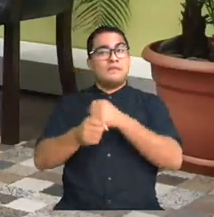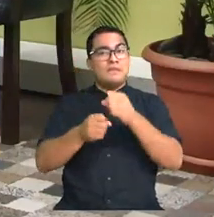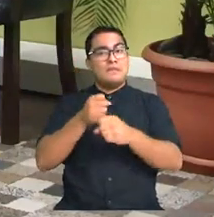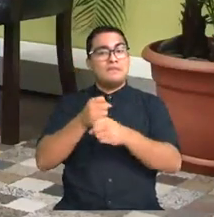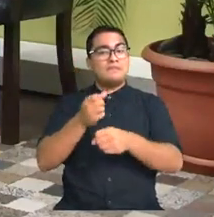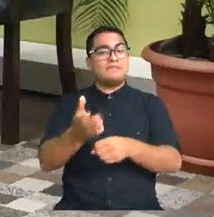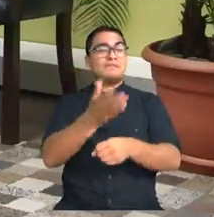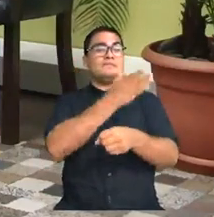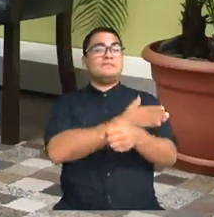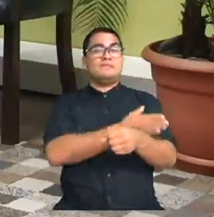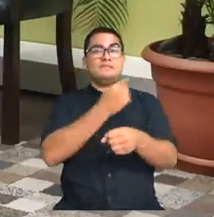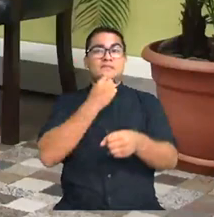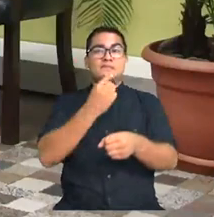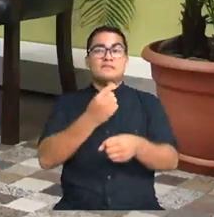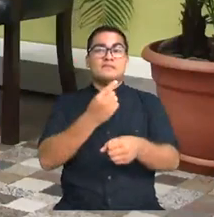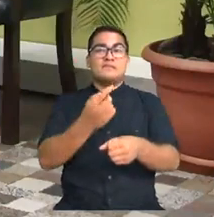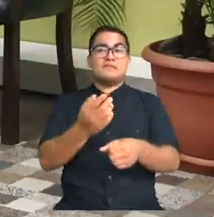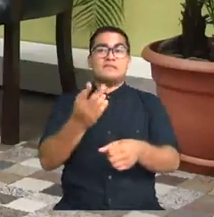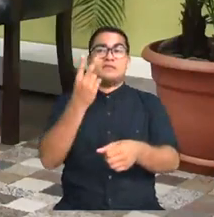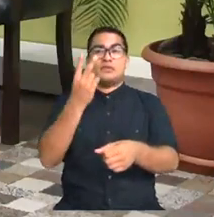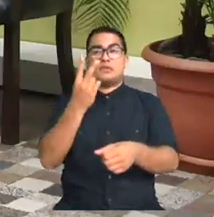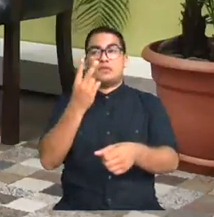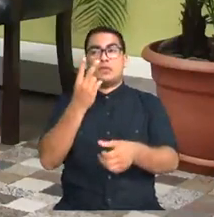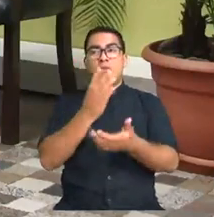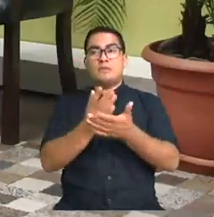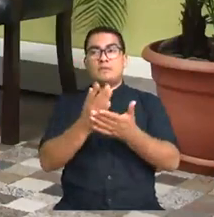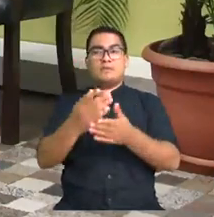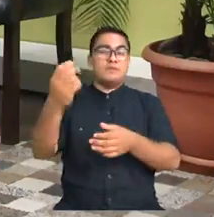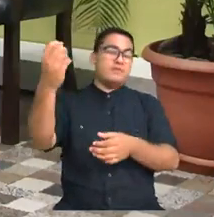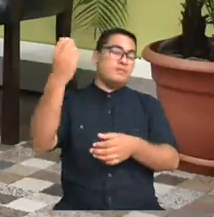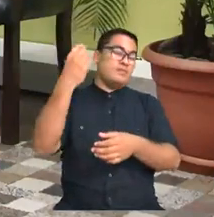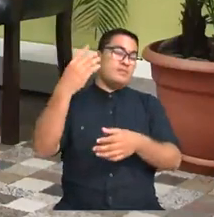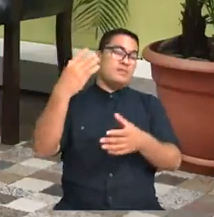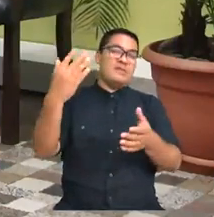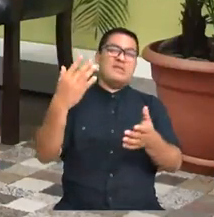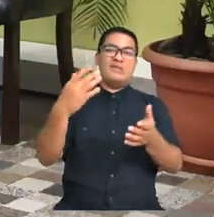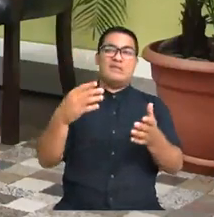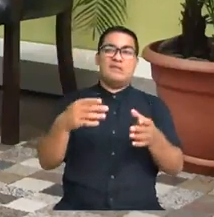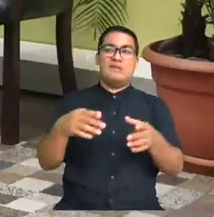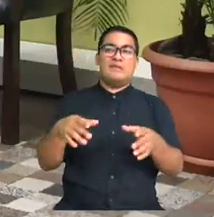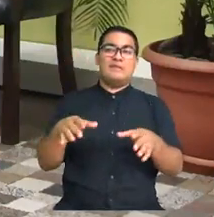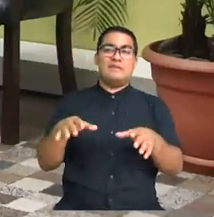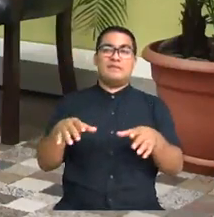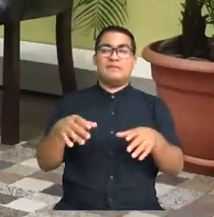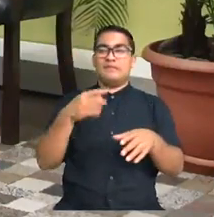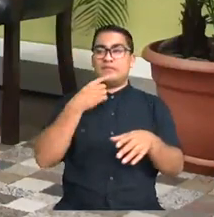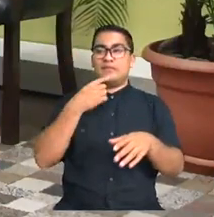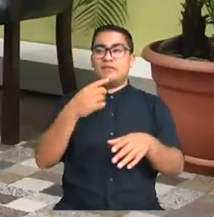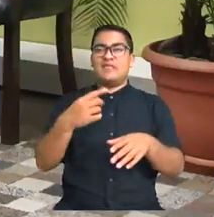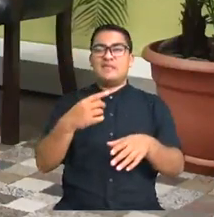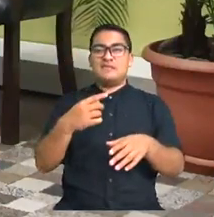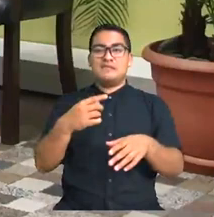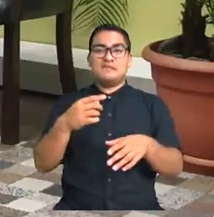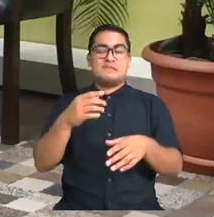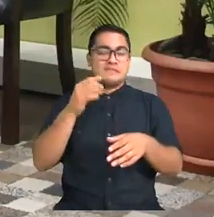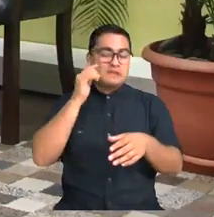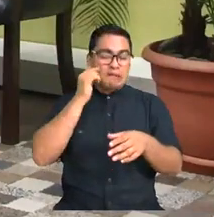está asociado a dos quemaduras solares que incluyen lo de la ampolla y lo de el